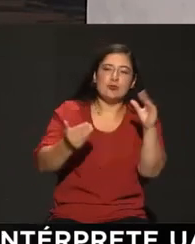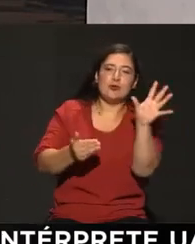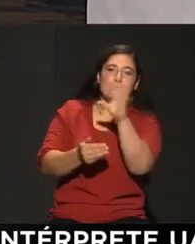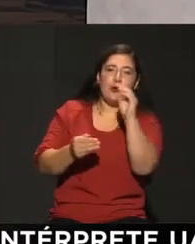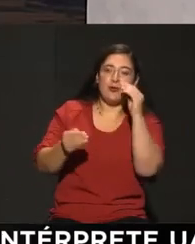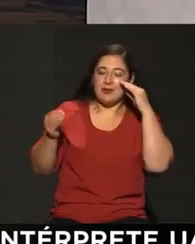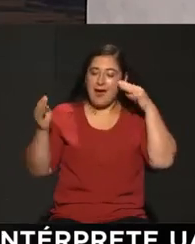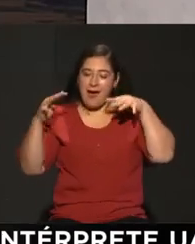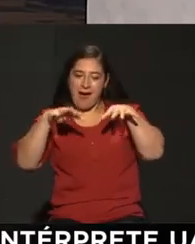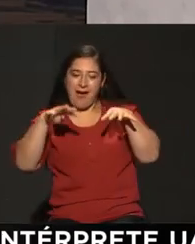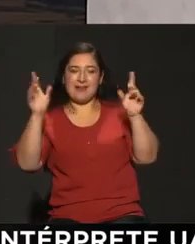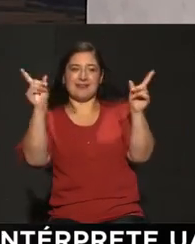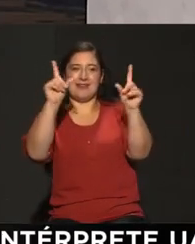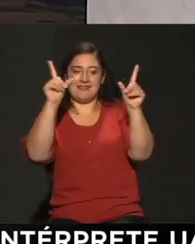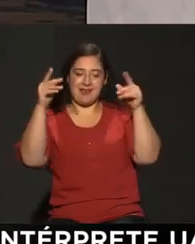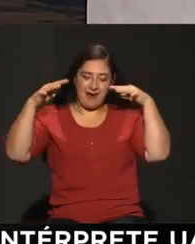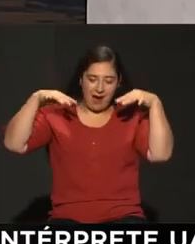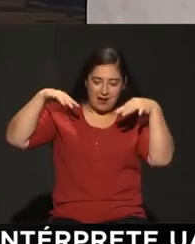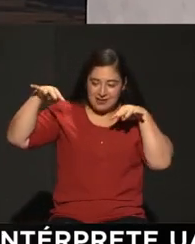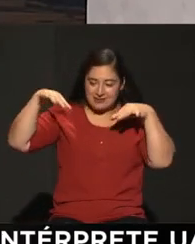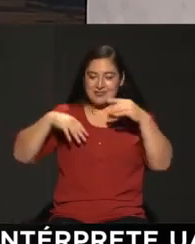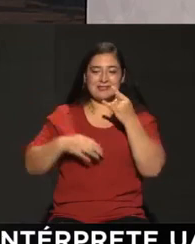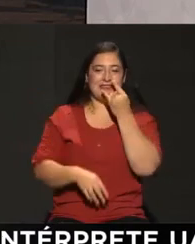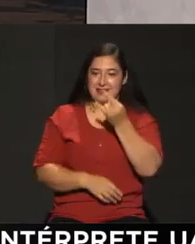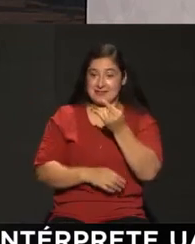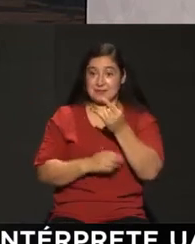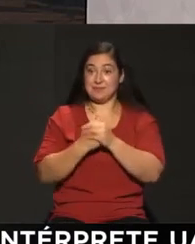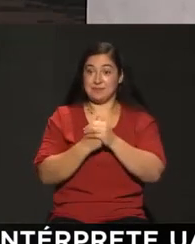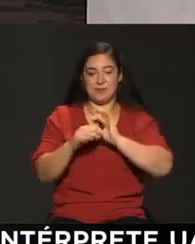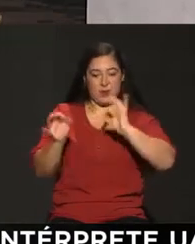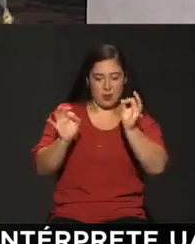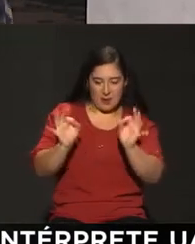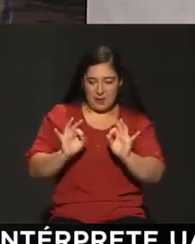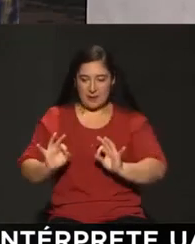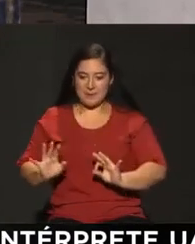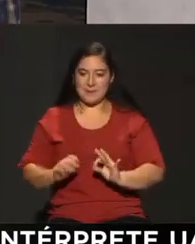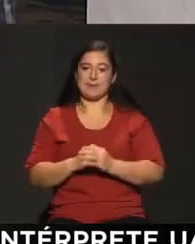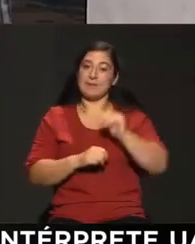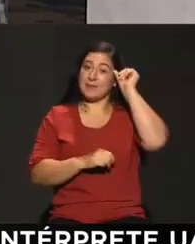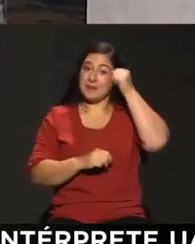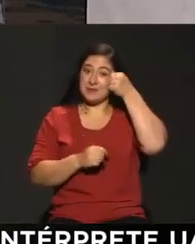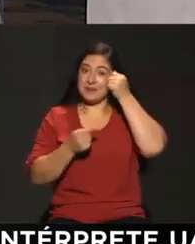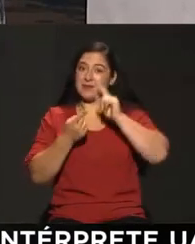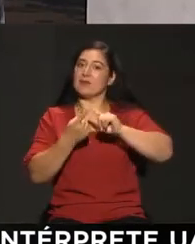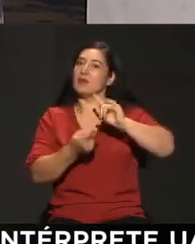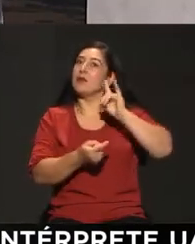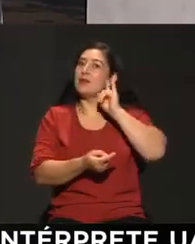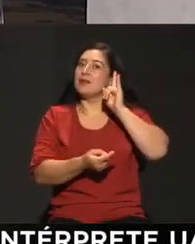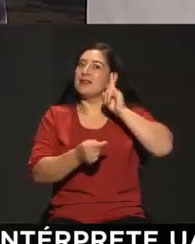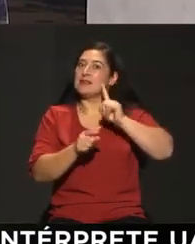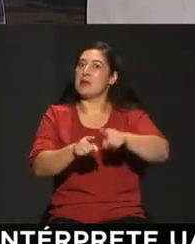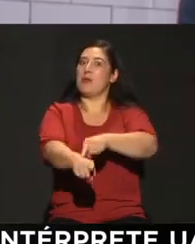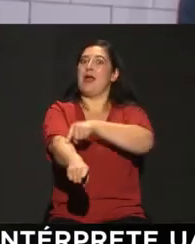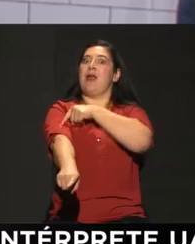agentes educativas lo vean en la casa, que es súper interesante. Y lo vamos organizando acá. Bueno. Entonces recuerda que tenemos sonidos cortos y